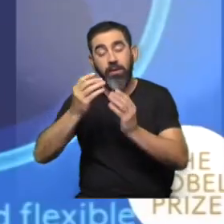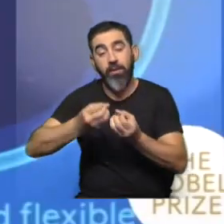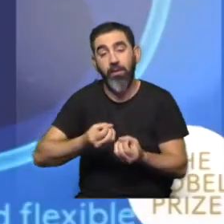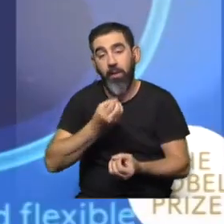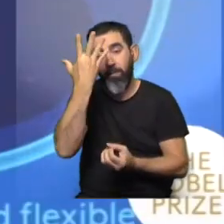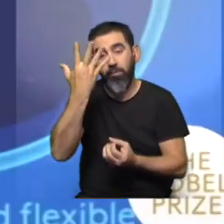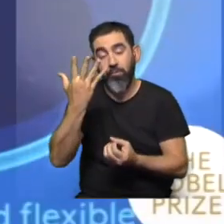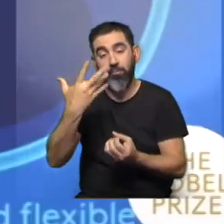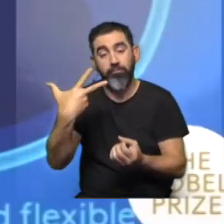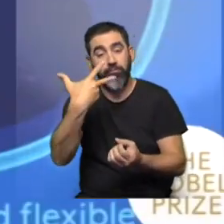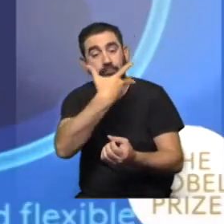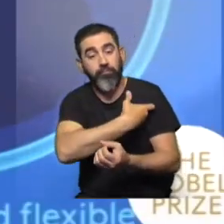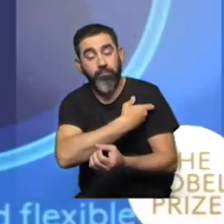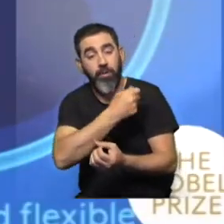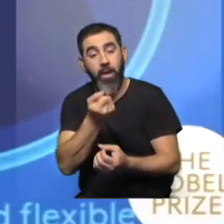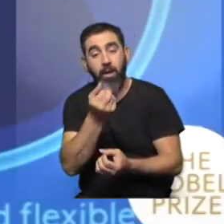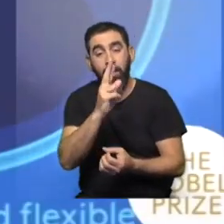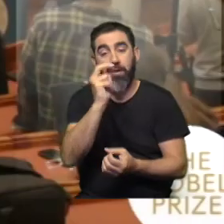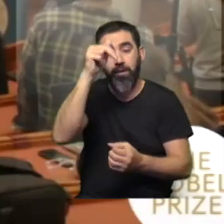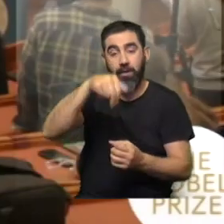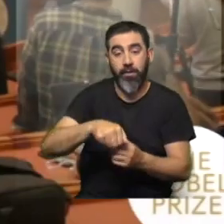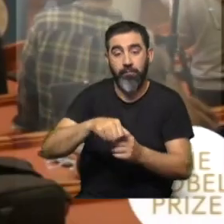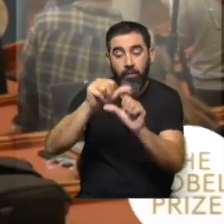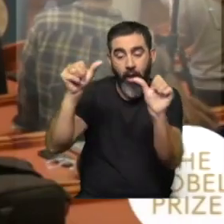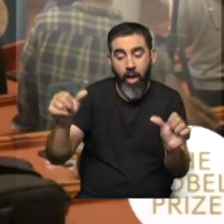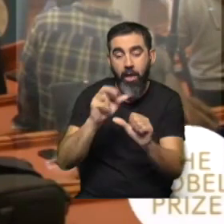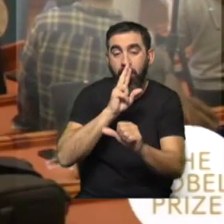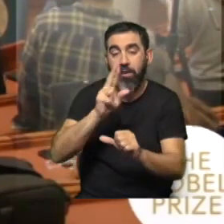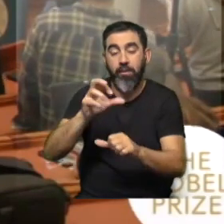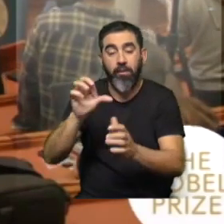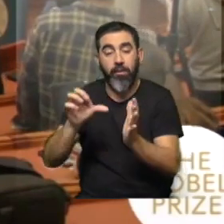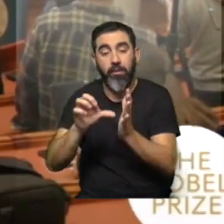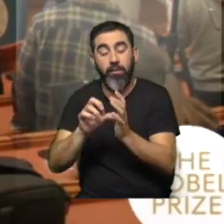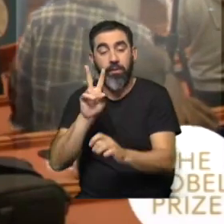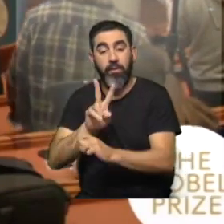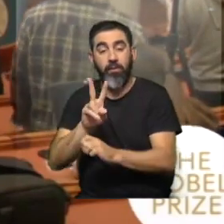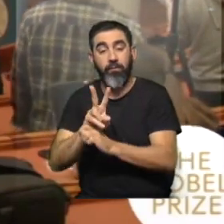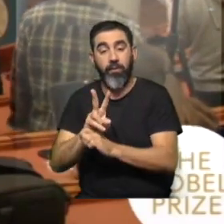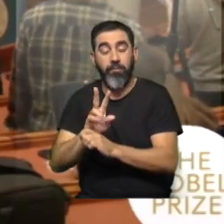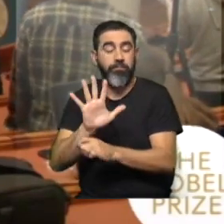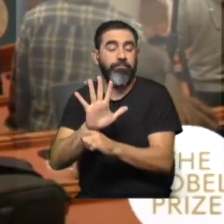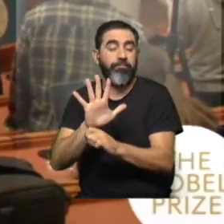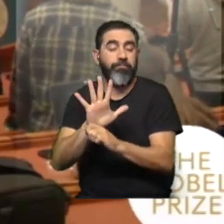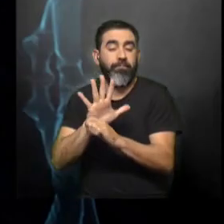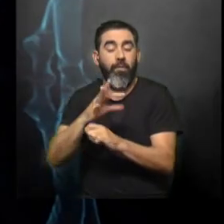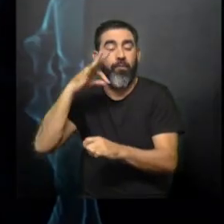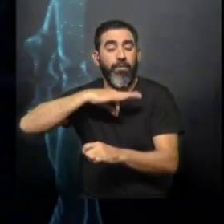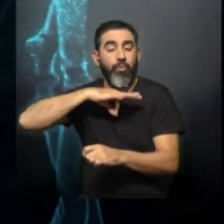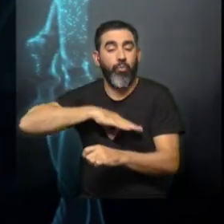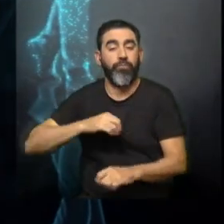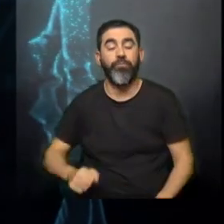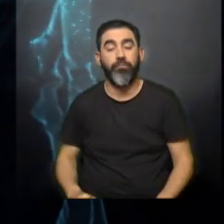infecciones, inyectando ARN mensajero para activar la respuesta del sistema inmune como si estuviera ante un virus.